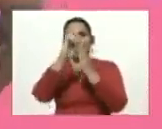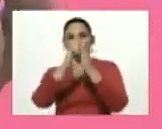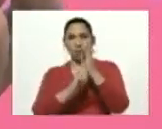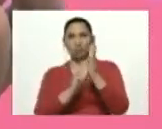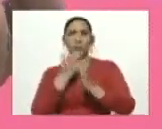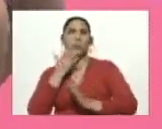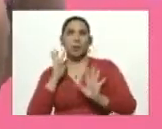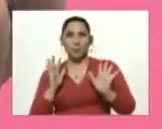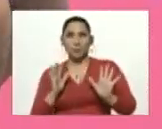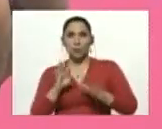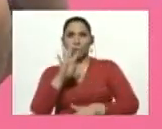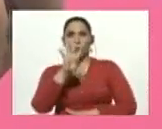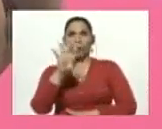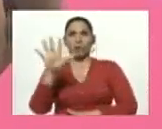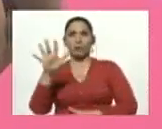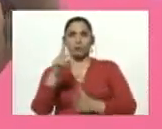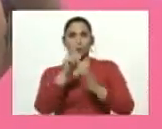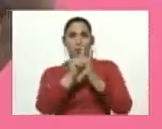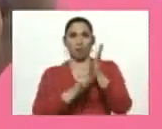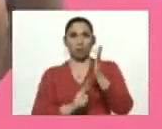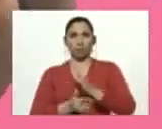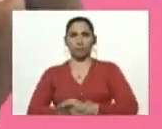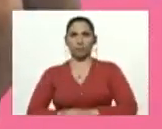este caso voy a poner 45 litros,